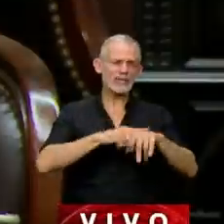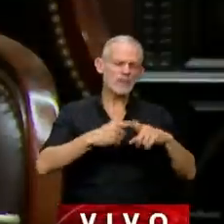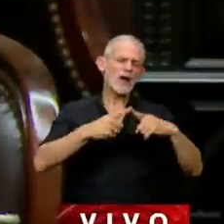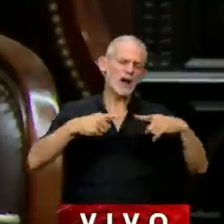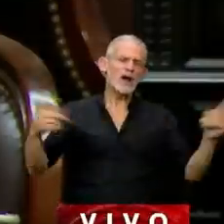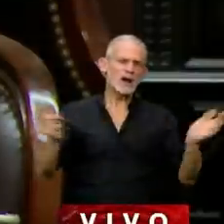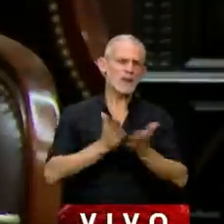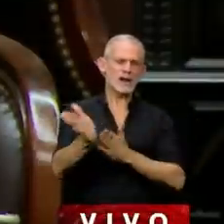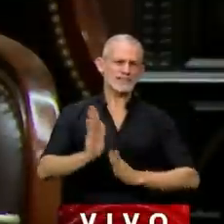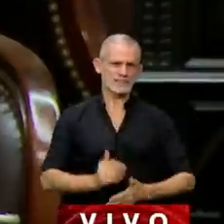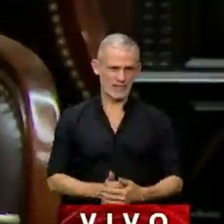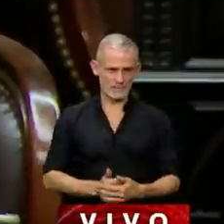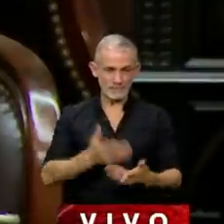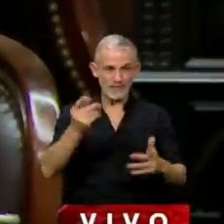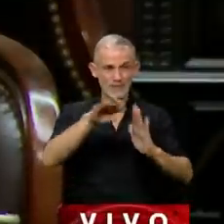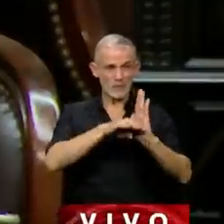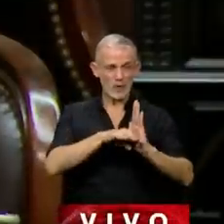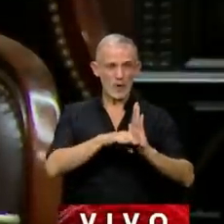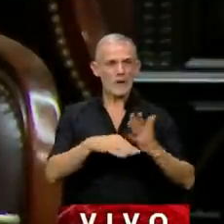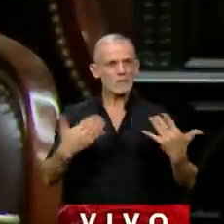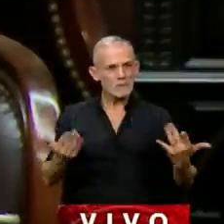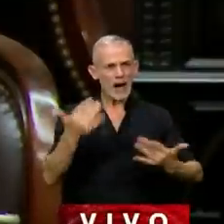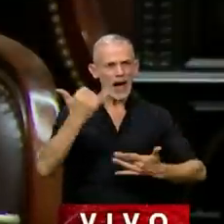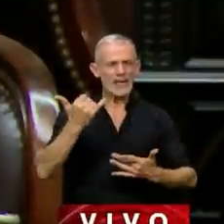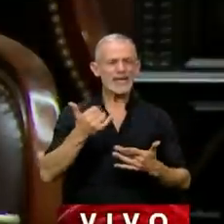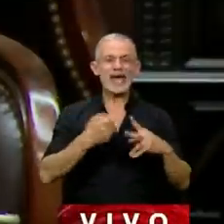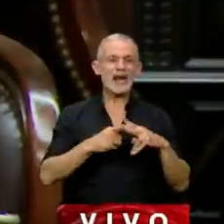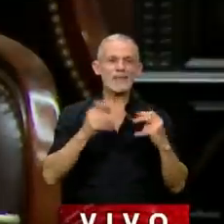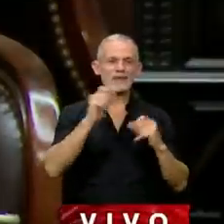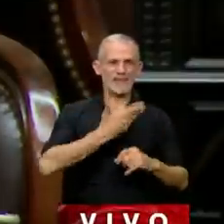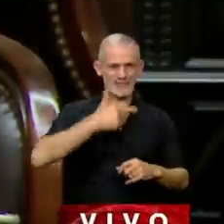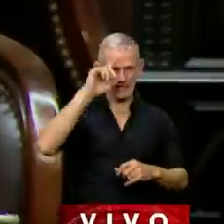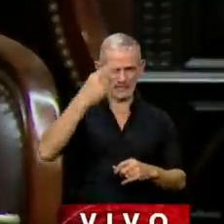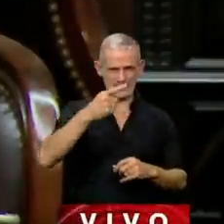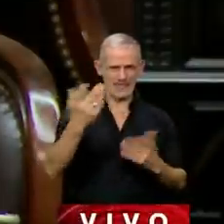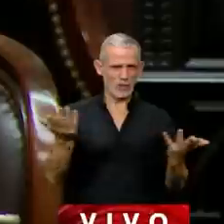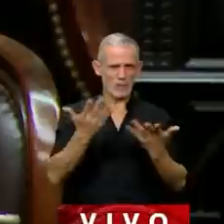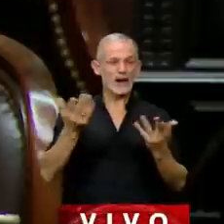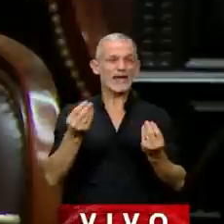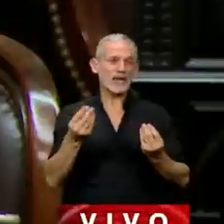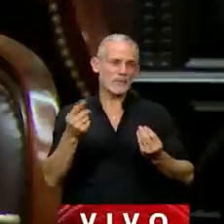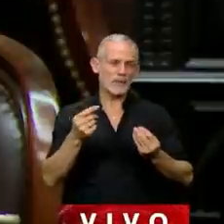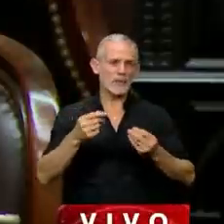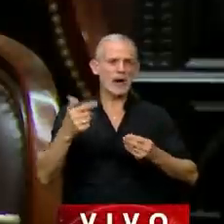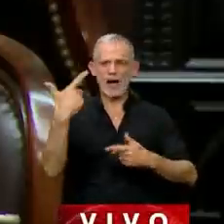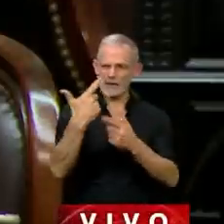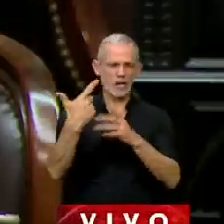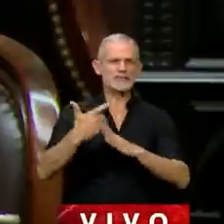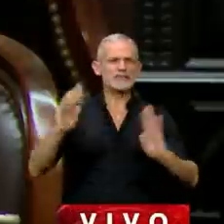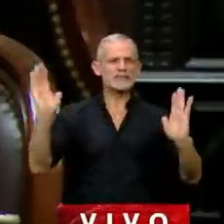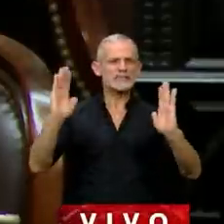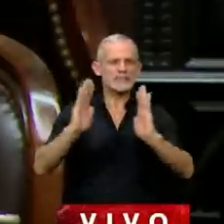tiempo. Este programa es una de las pocas herramientas que tiene nuestro país para disminuir el uso y